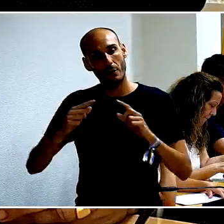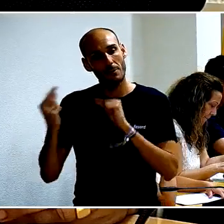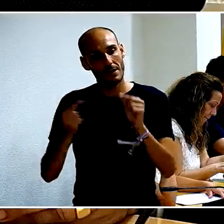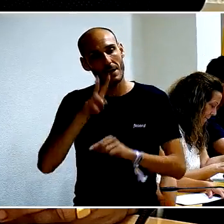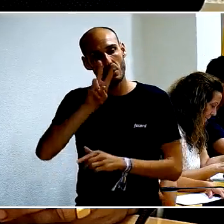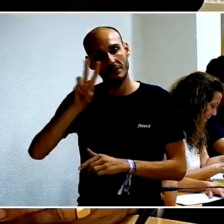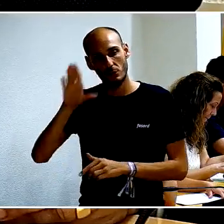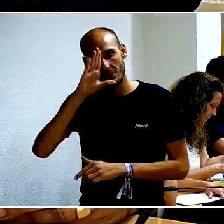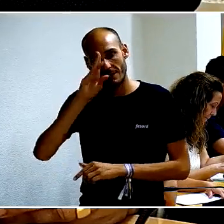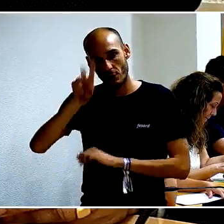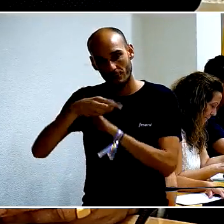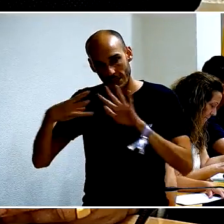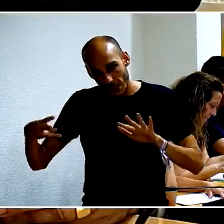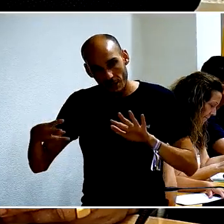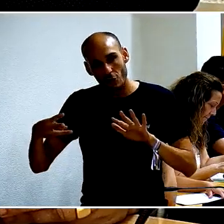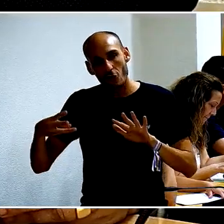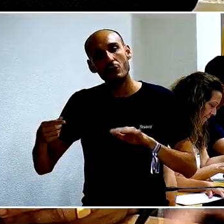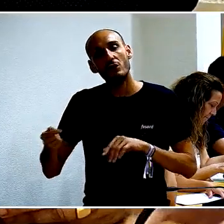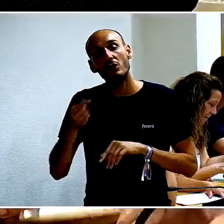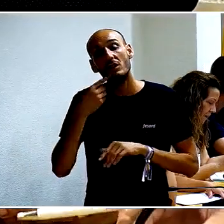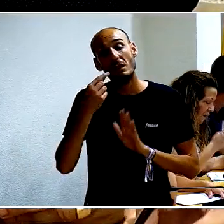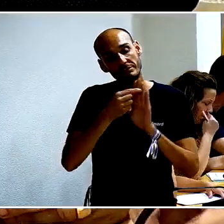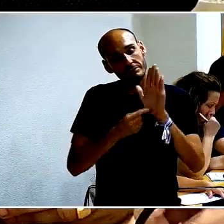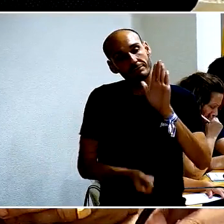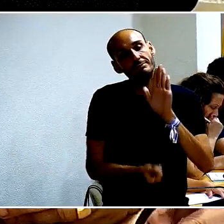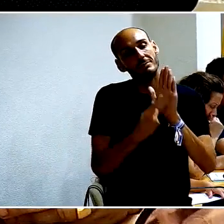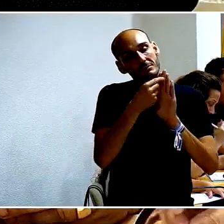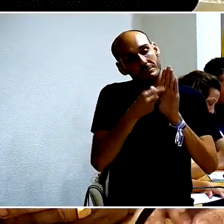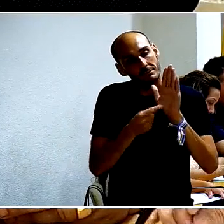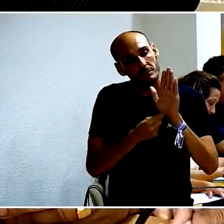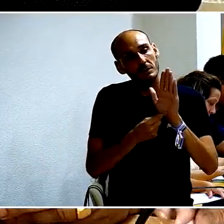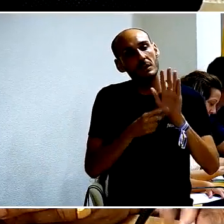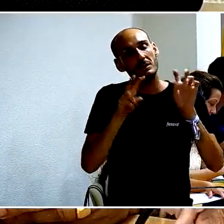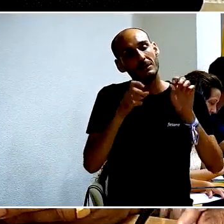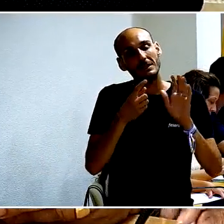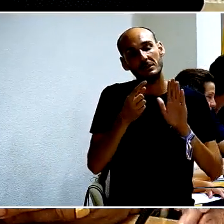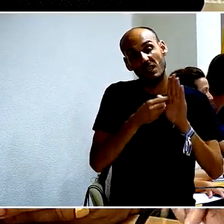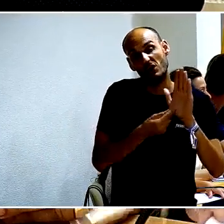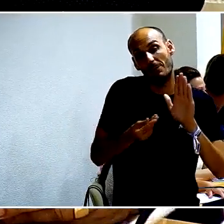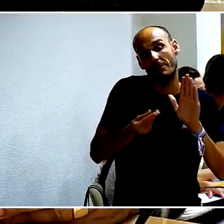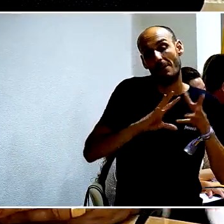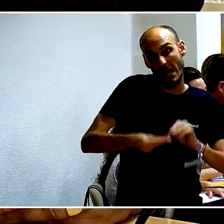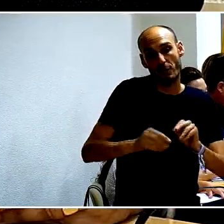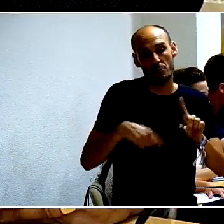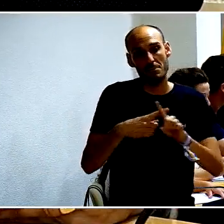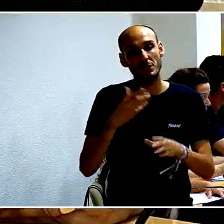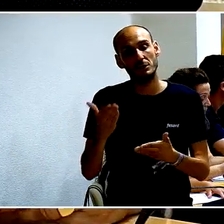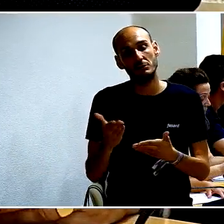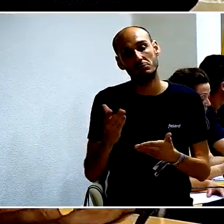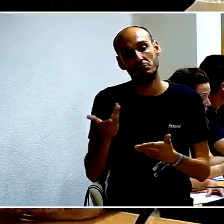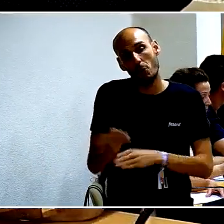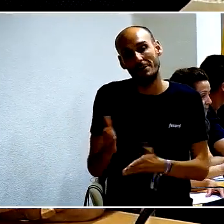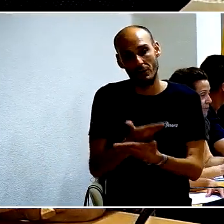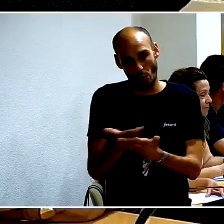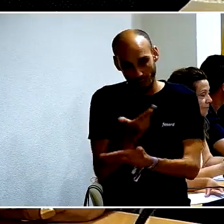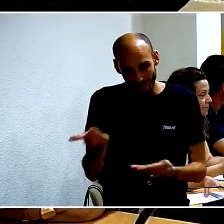de 2018 por el que se determinaron los criterios de aplicación de los complementos de productividad en los siguientes términos.